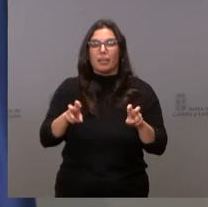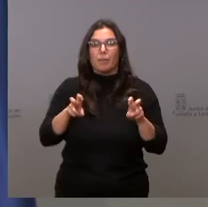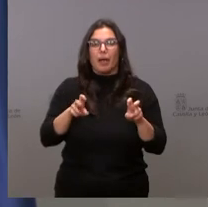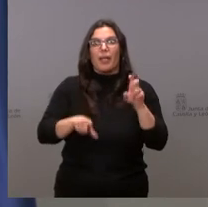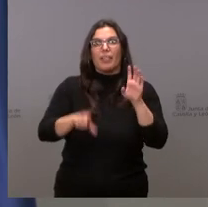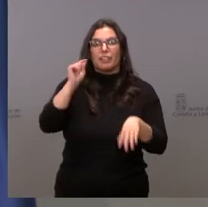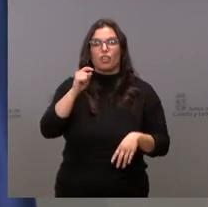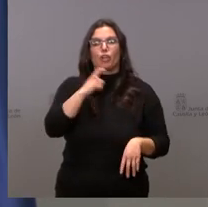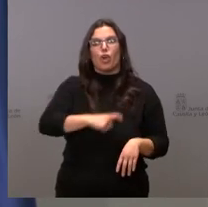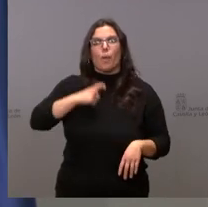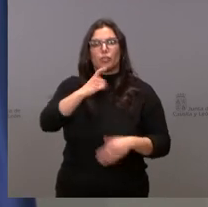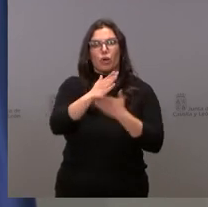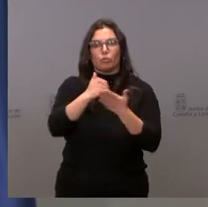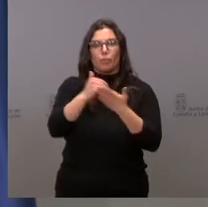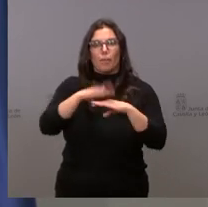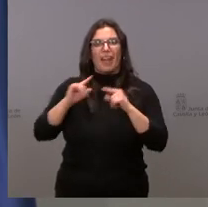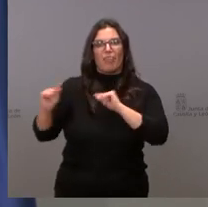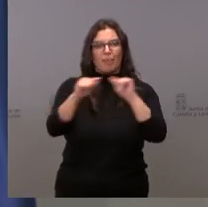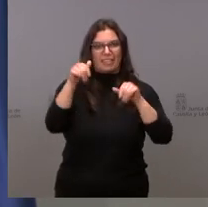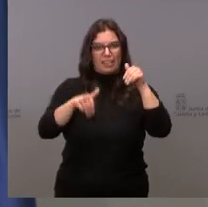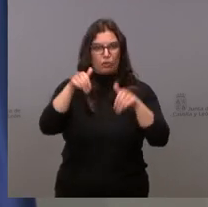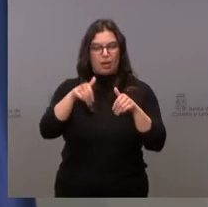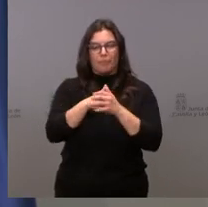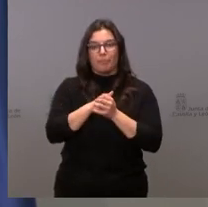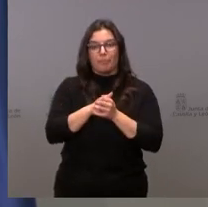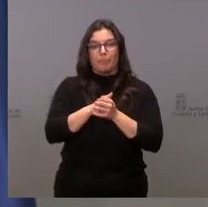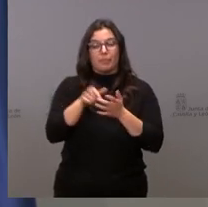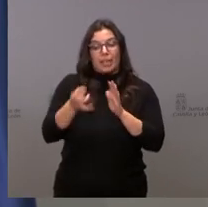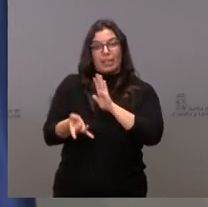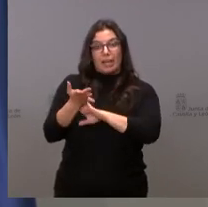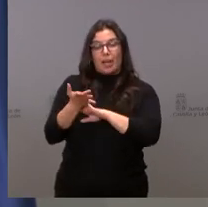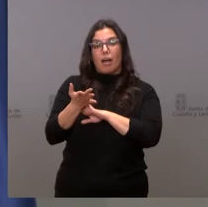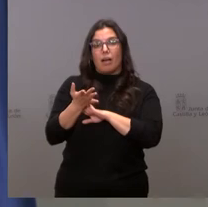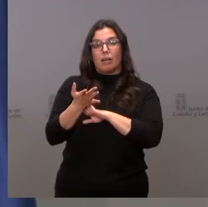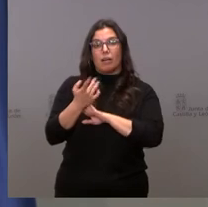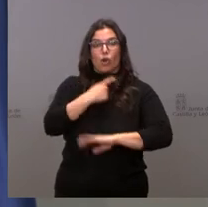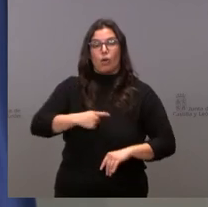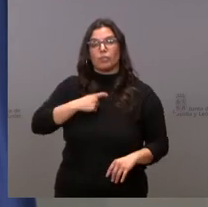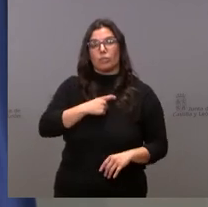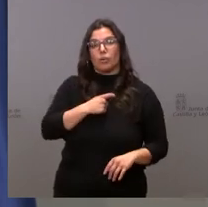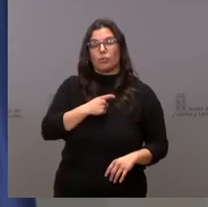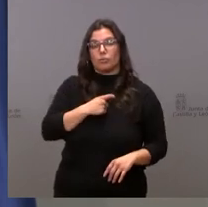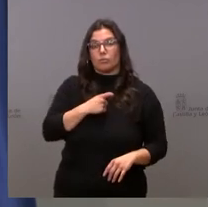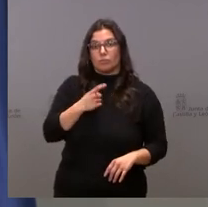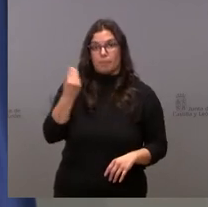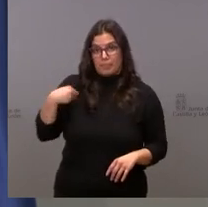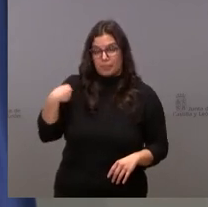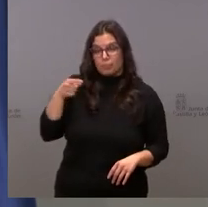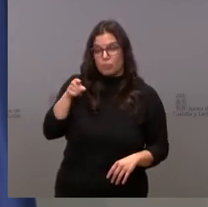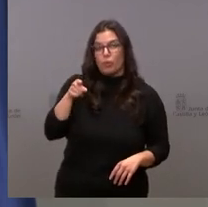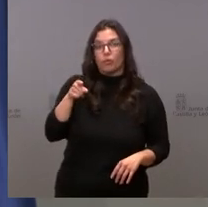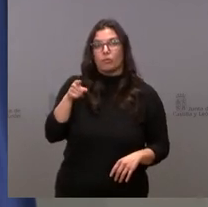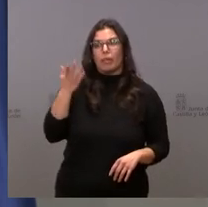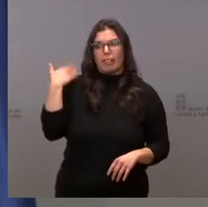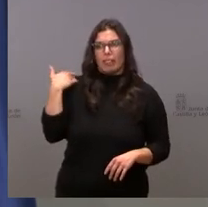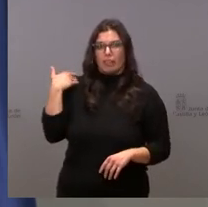de la comisión autonómica para los debates se ha constituido la misma comisión que fue diseñada